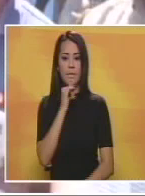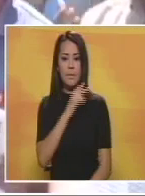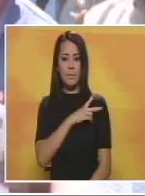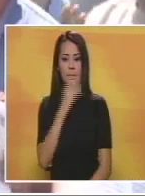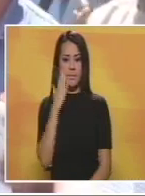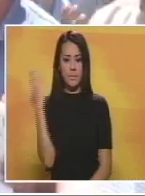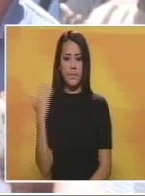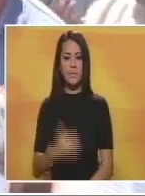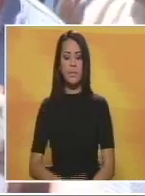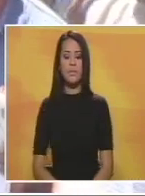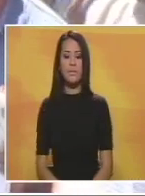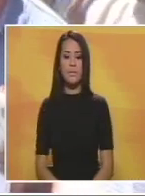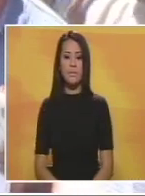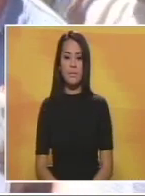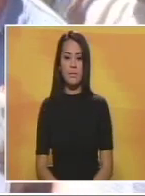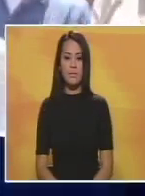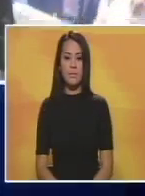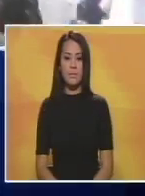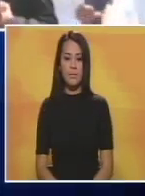información retornamos a los estudios.